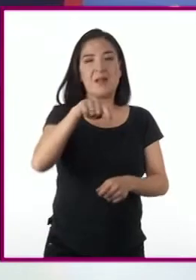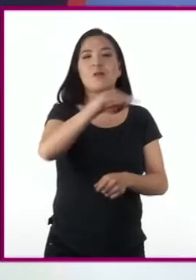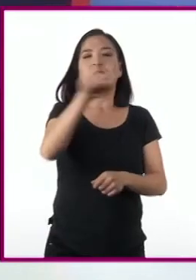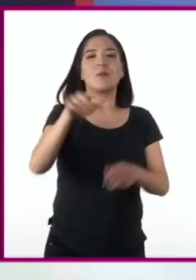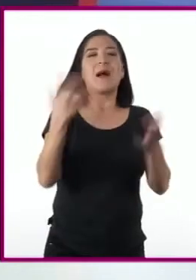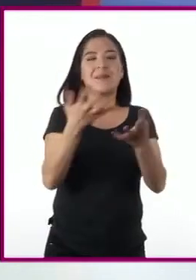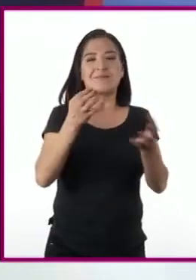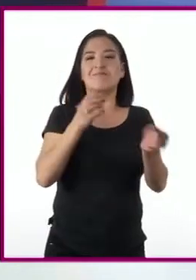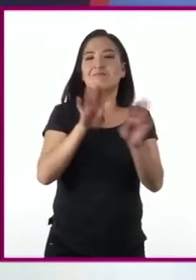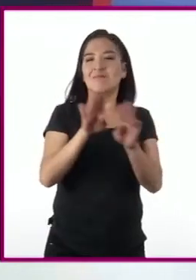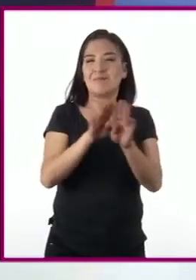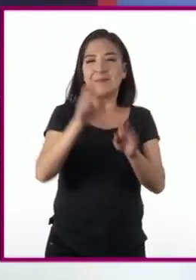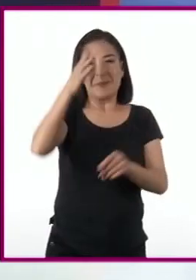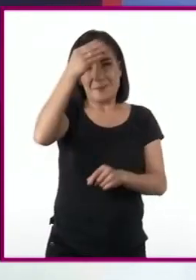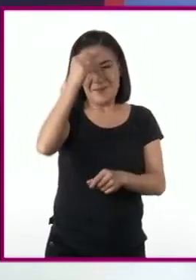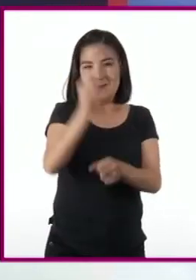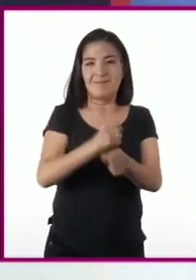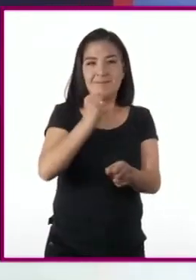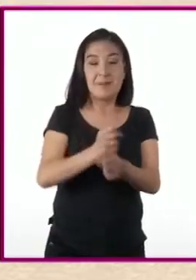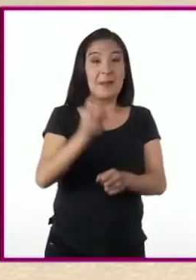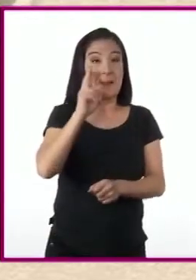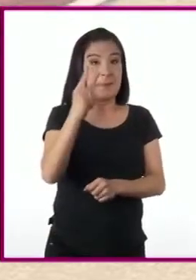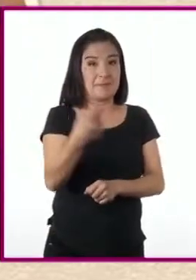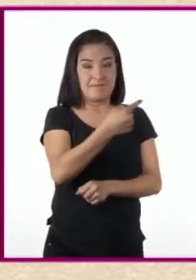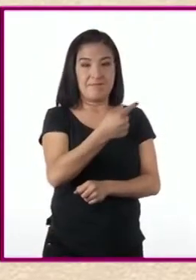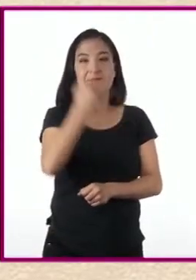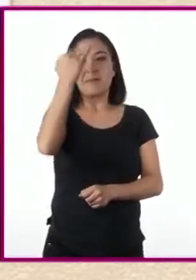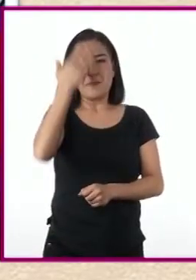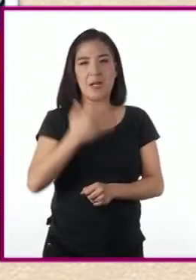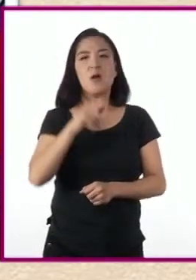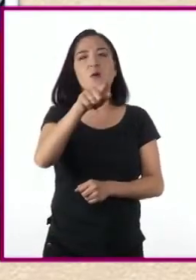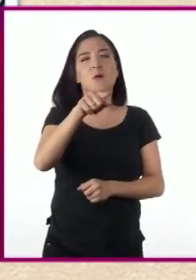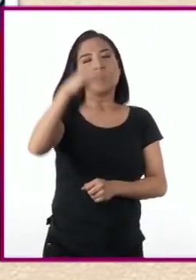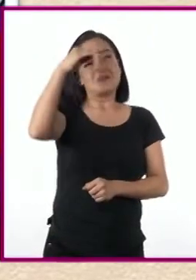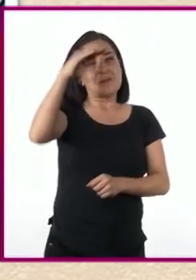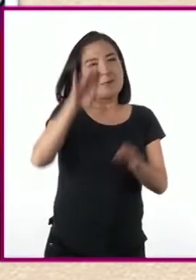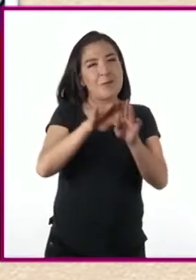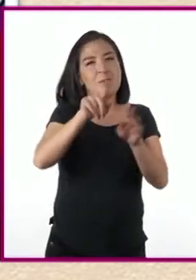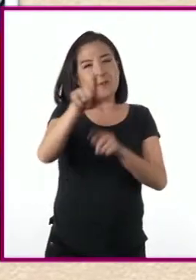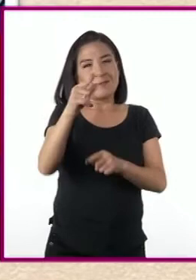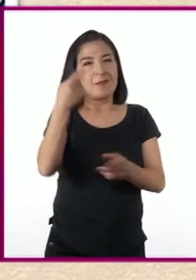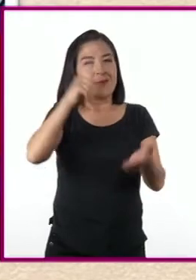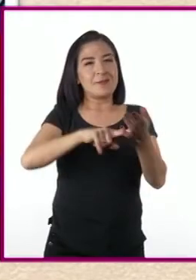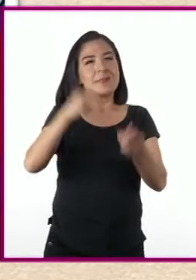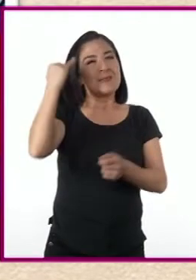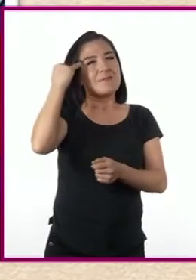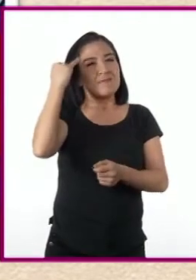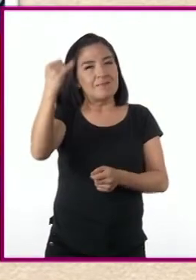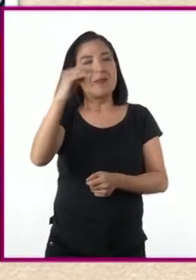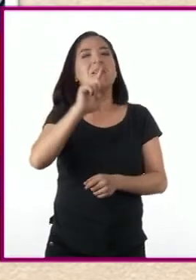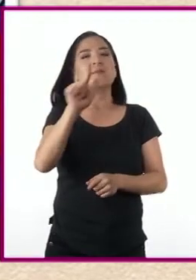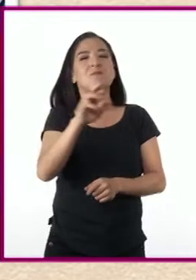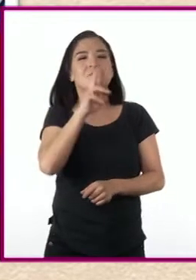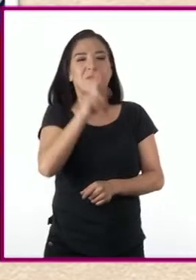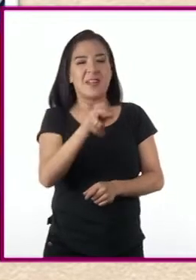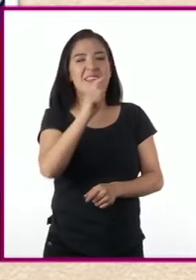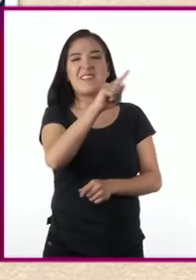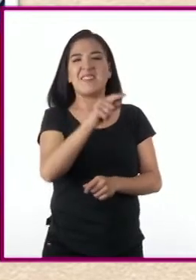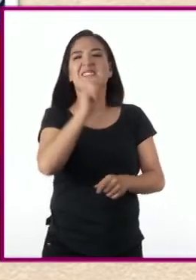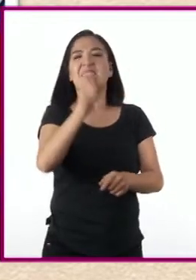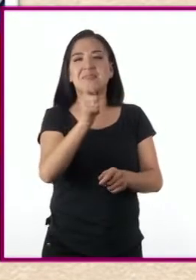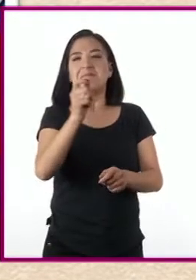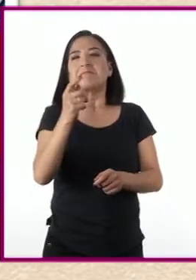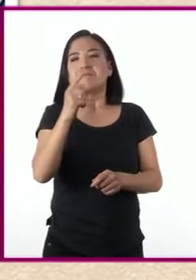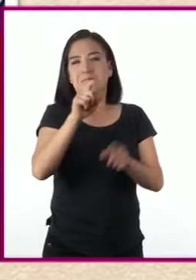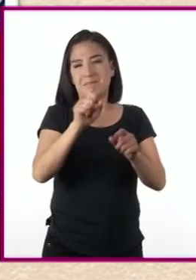visual. Observen la siguiente imagen y mentalmente traten de responder los adverbios interrogativos que acabamos de